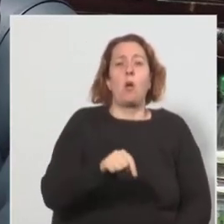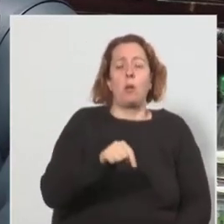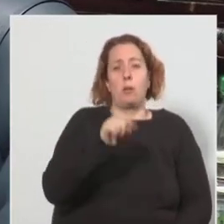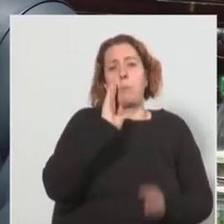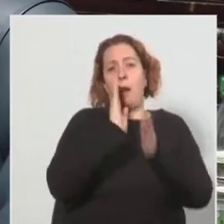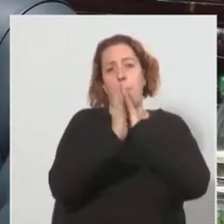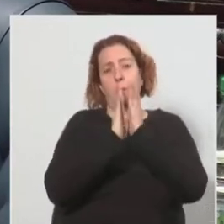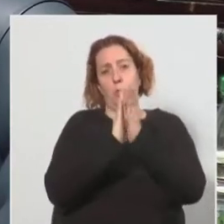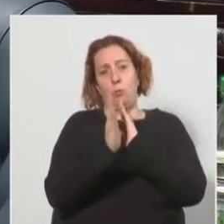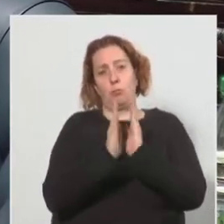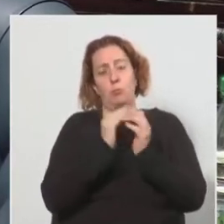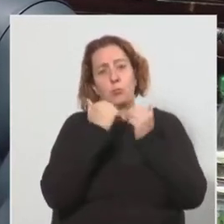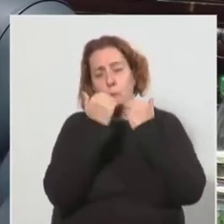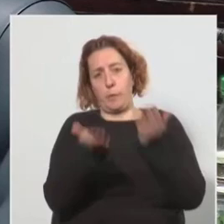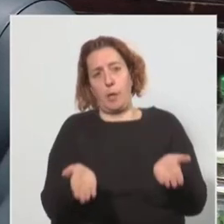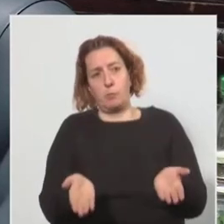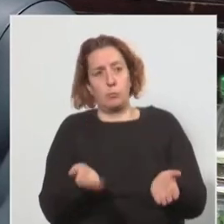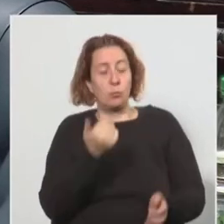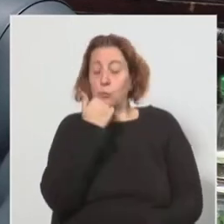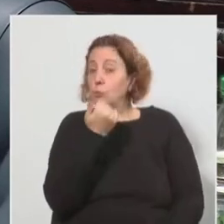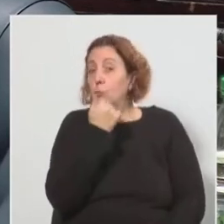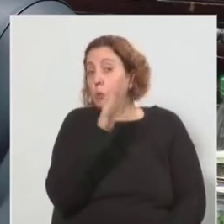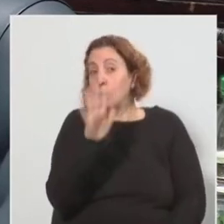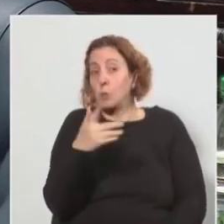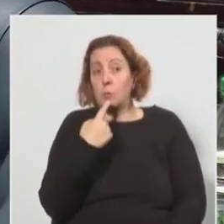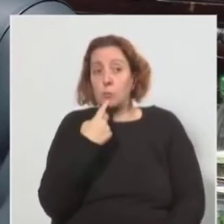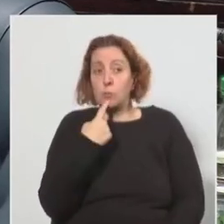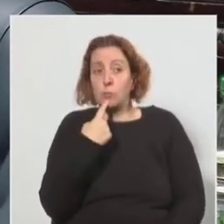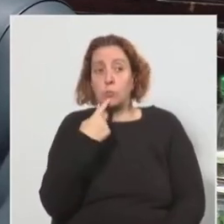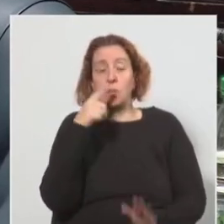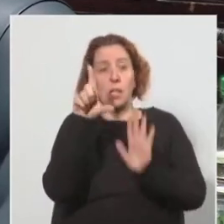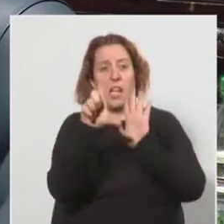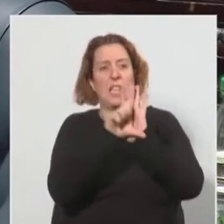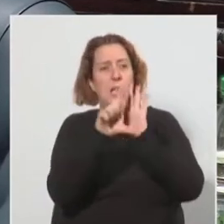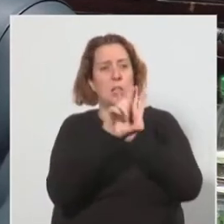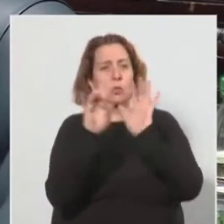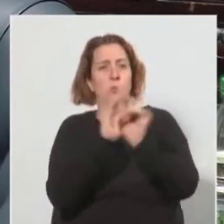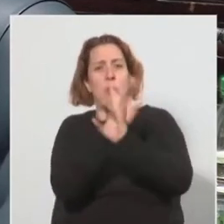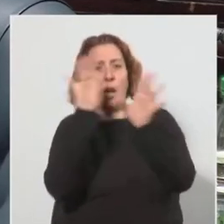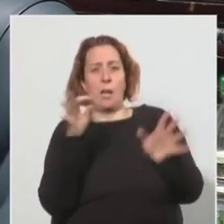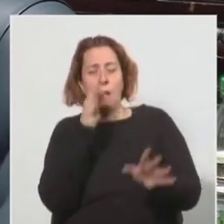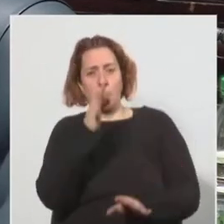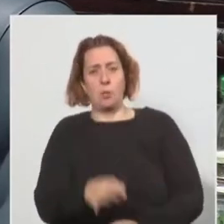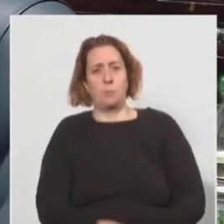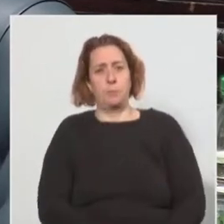Parlamento. No sé cuál es la duda, la legislación es muy clara, declaró.